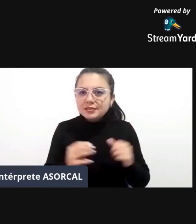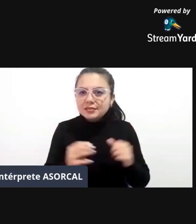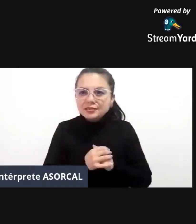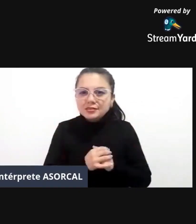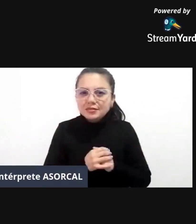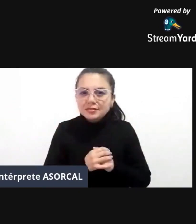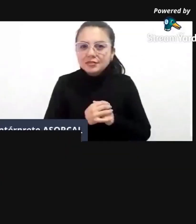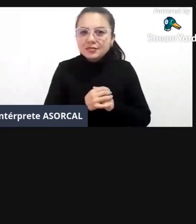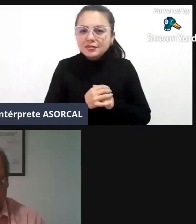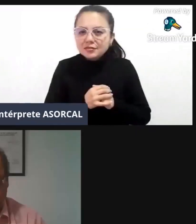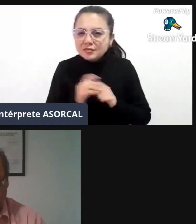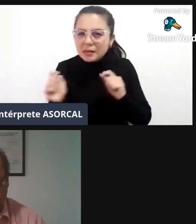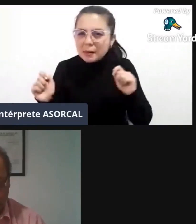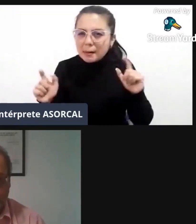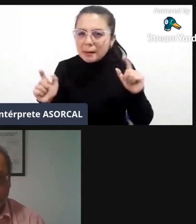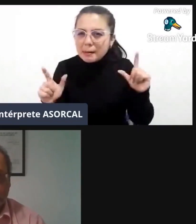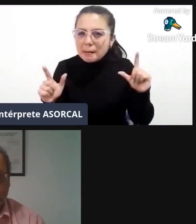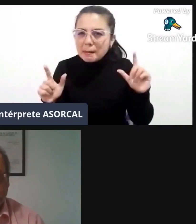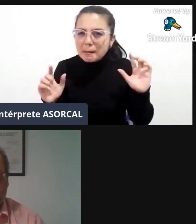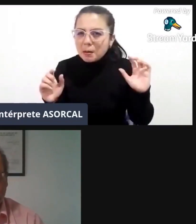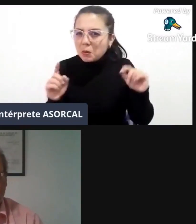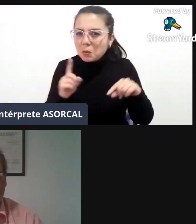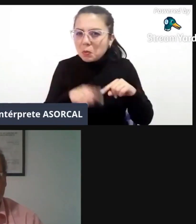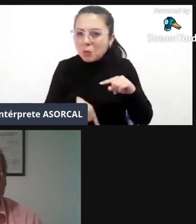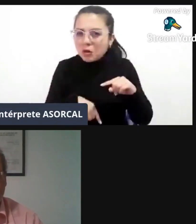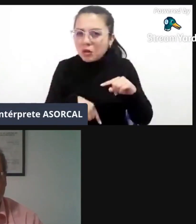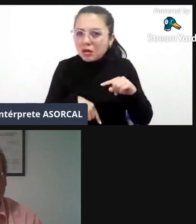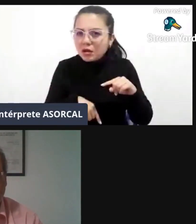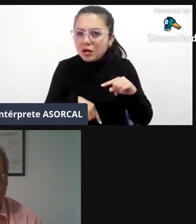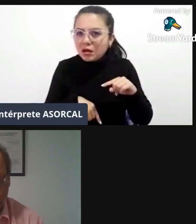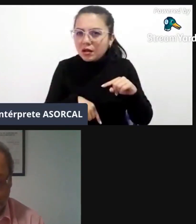Probablemente no podemos ponerla. Les leo la frase.